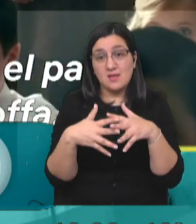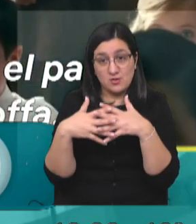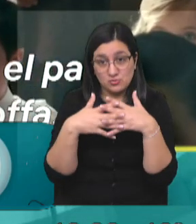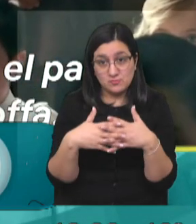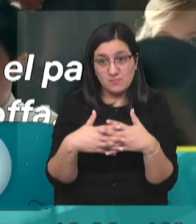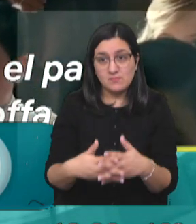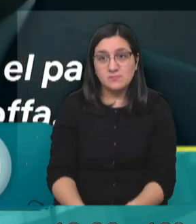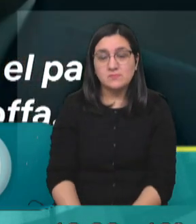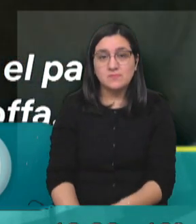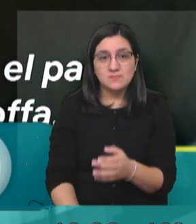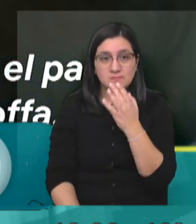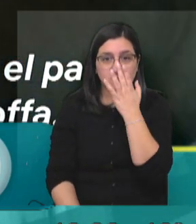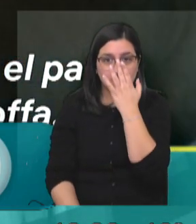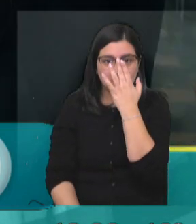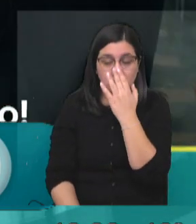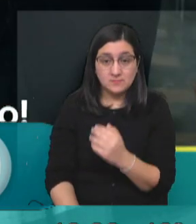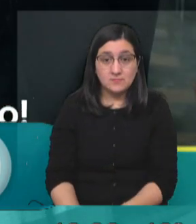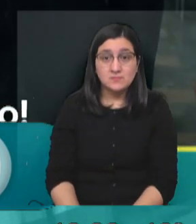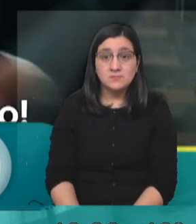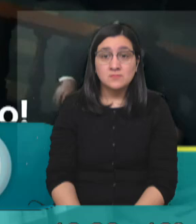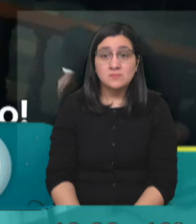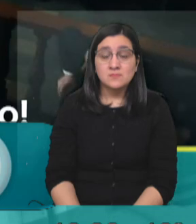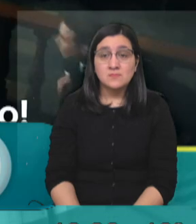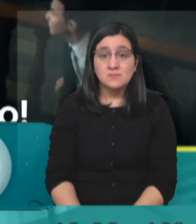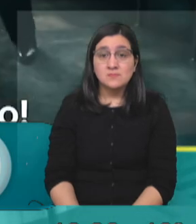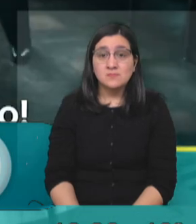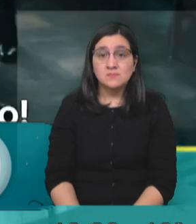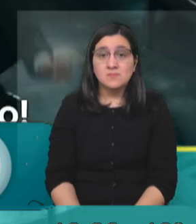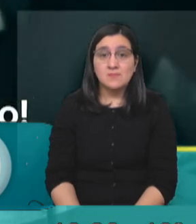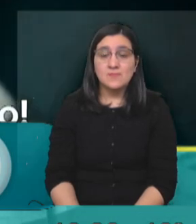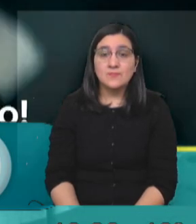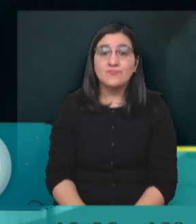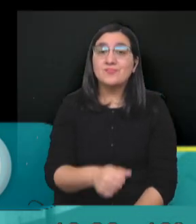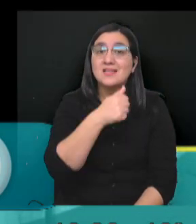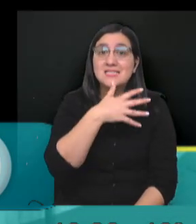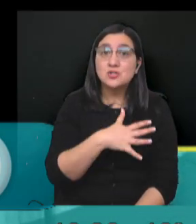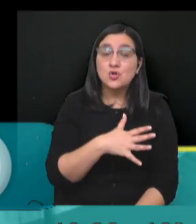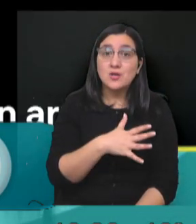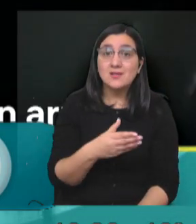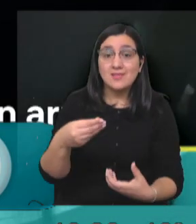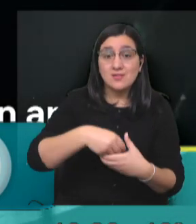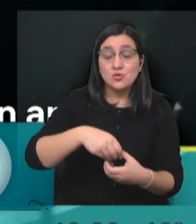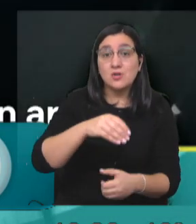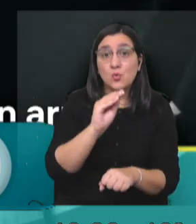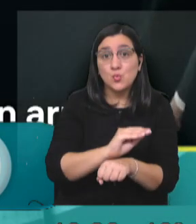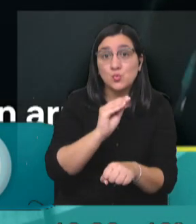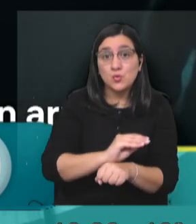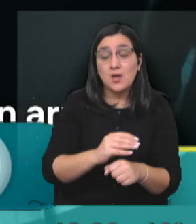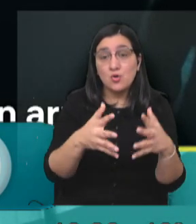como corresponde a un maestro del cine, como es este individuo. Una historia que es parte de la cultura norteamericana.